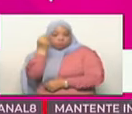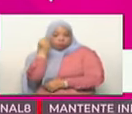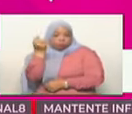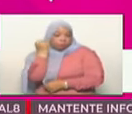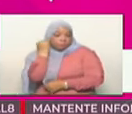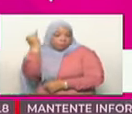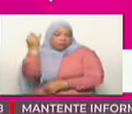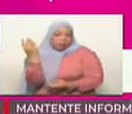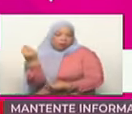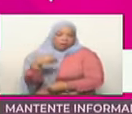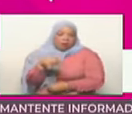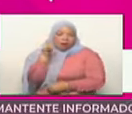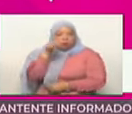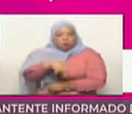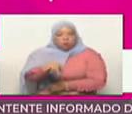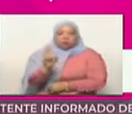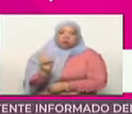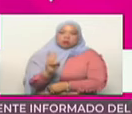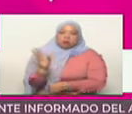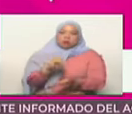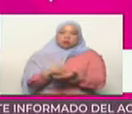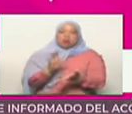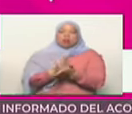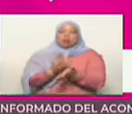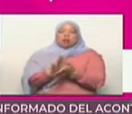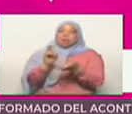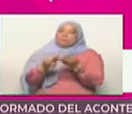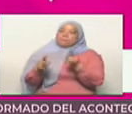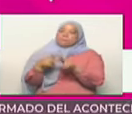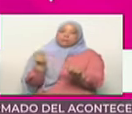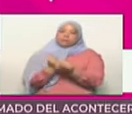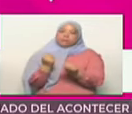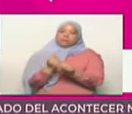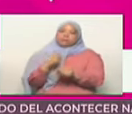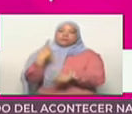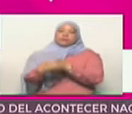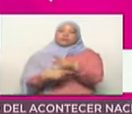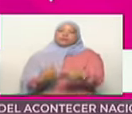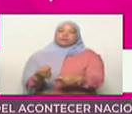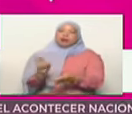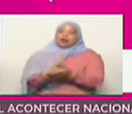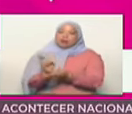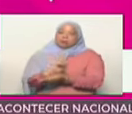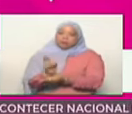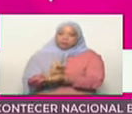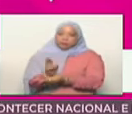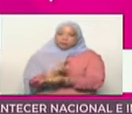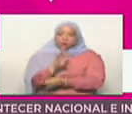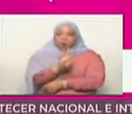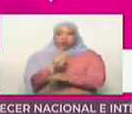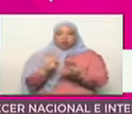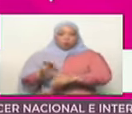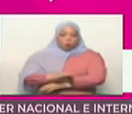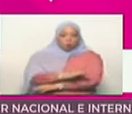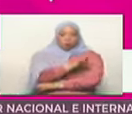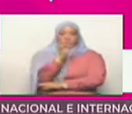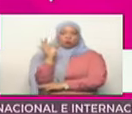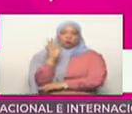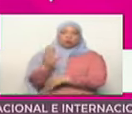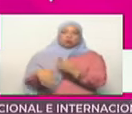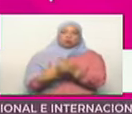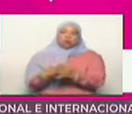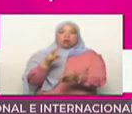Y el pueblo de Venezuela restableció la paz en tiempo récord. 48 horas y la